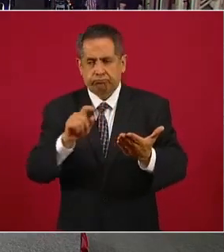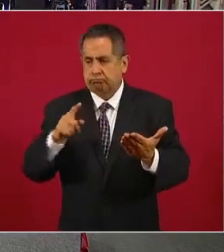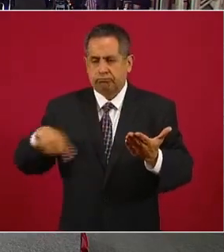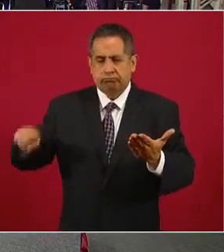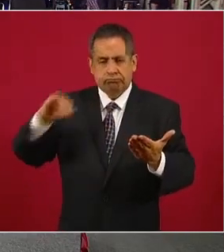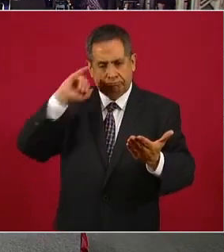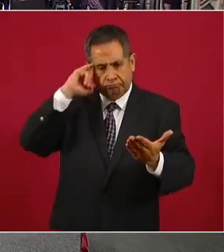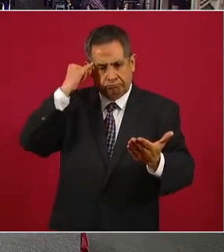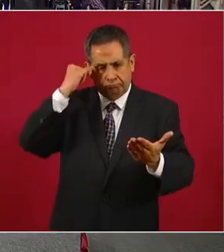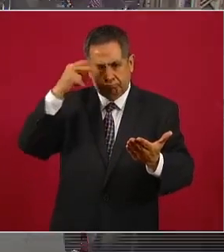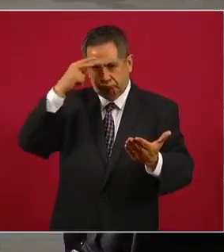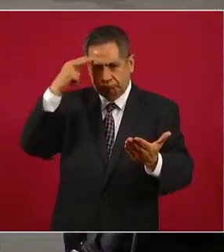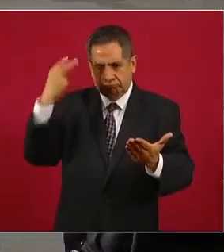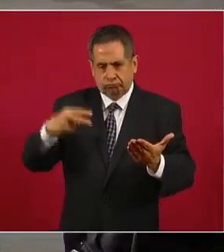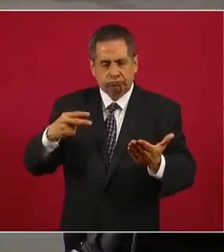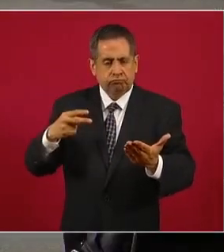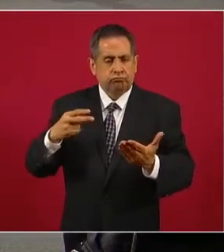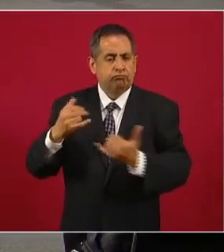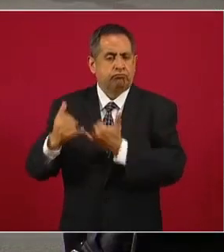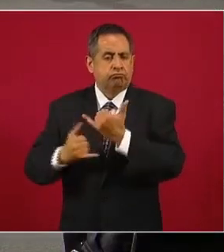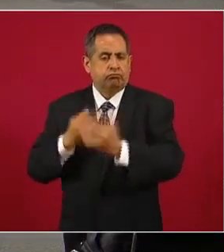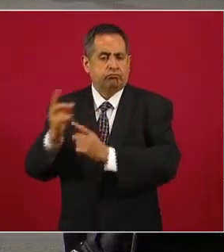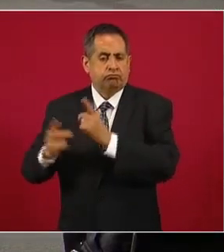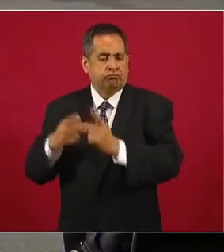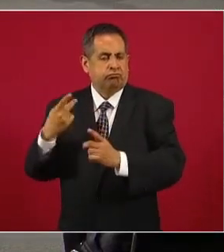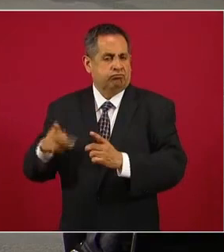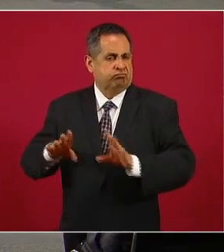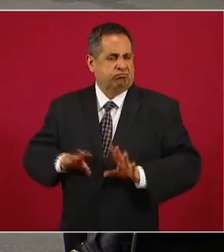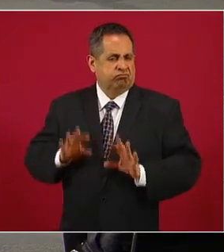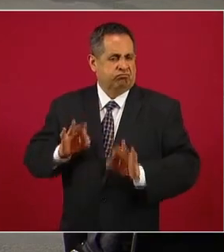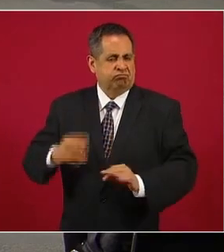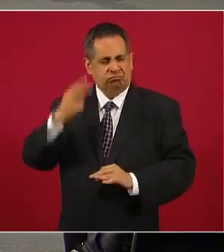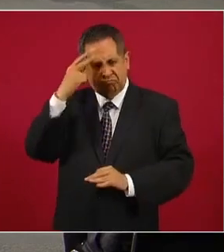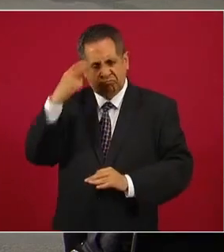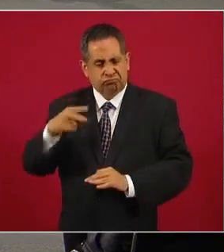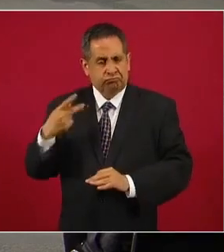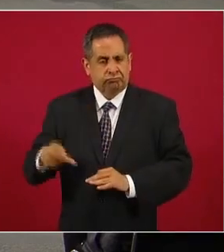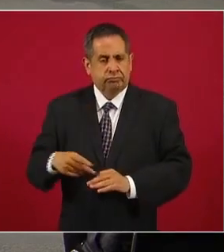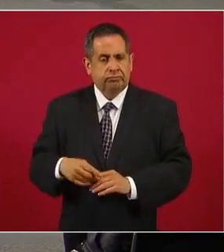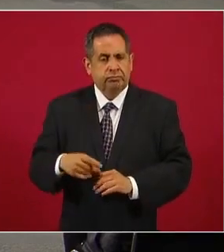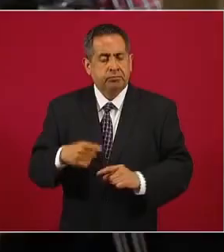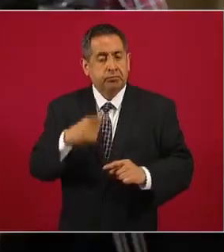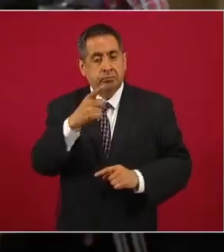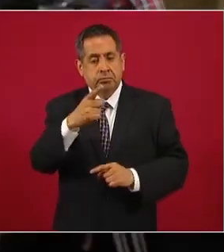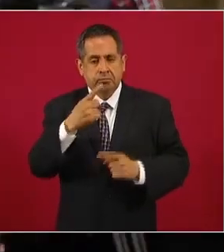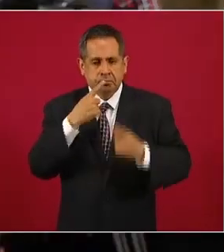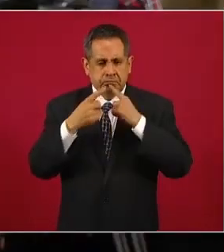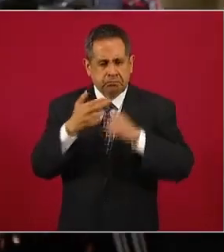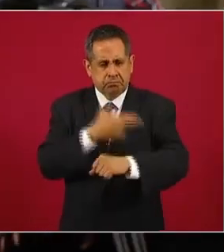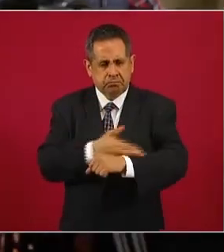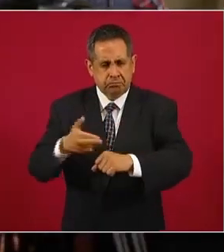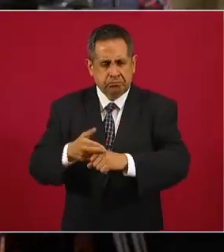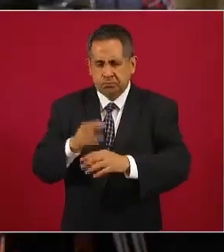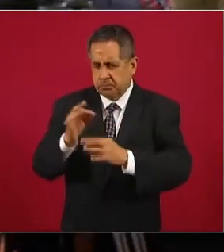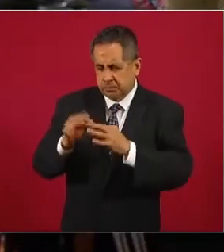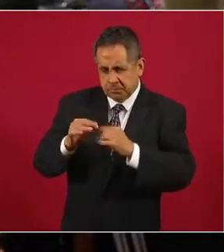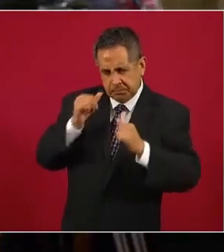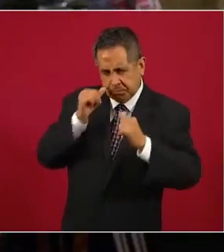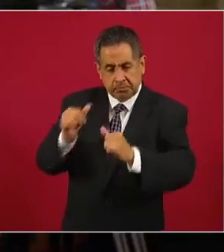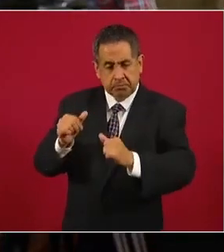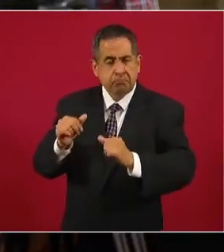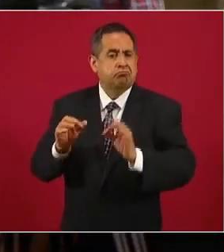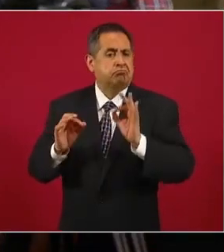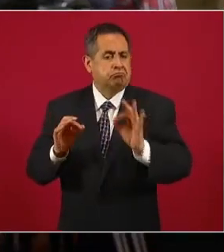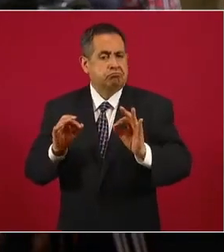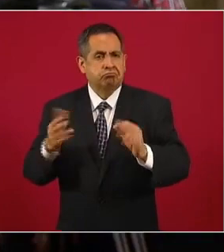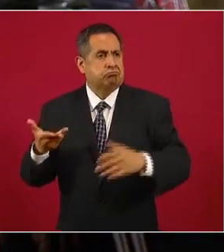indígenas mexicanos, jugadores de un deporte 100% mexicano. Gracias a una gestión de usted se llevó a cabo